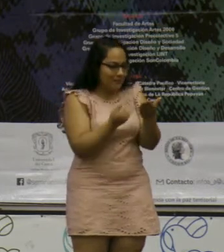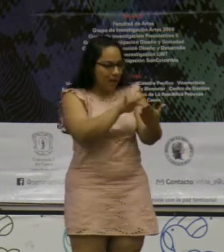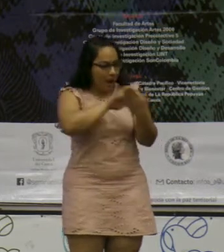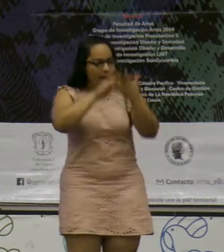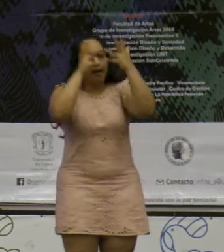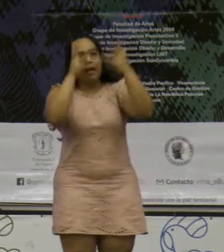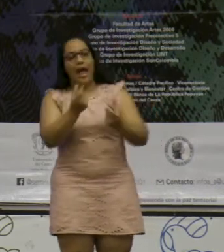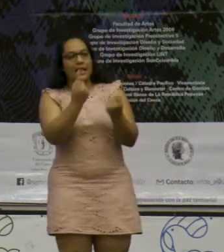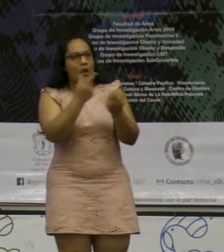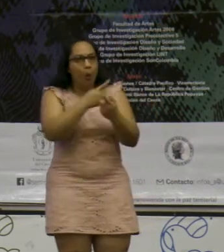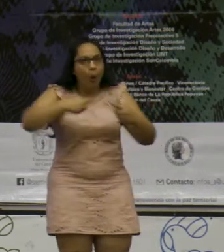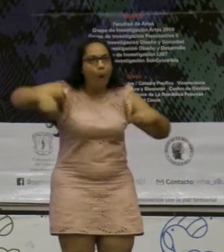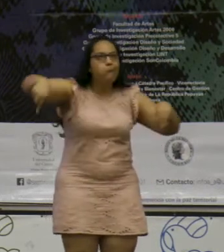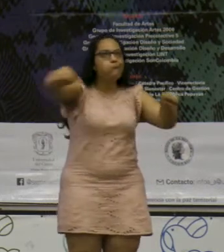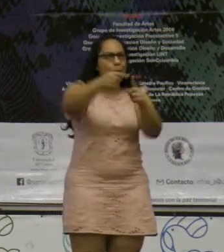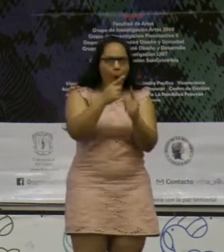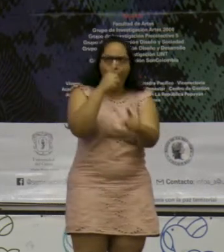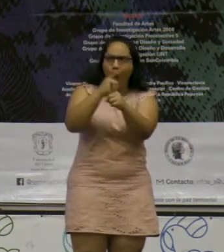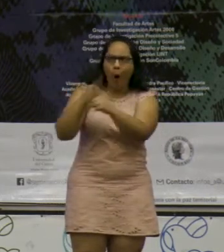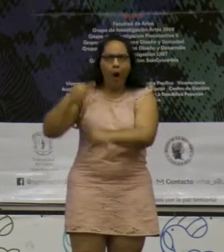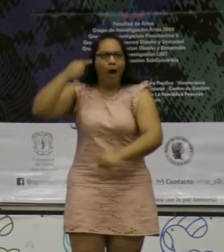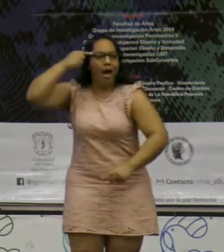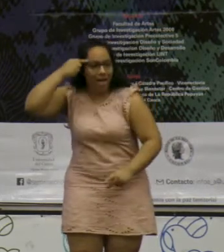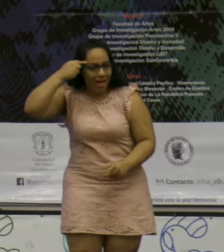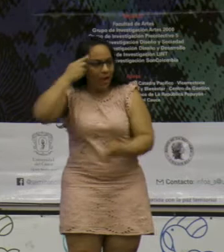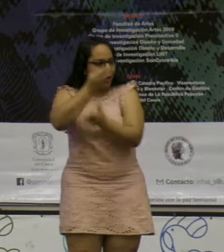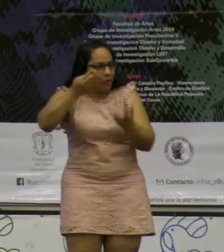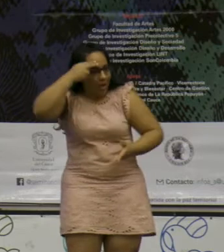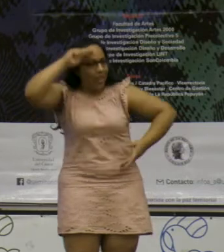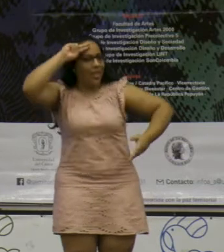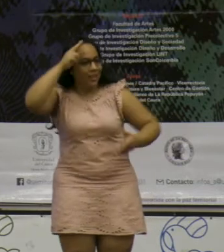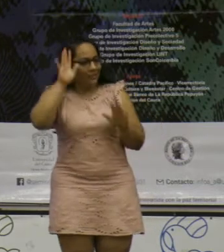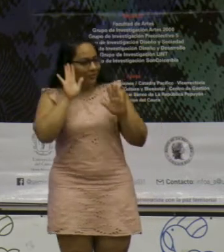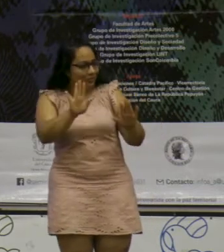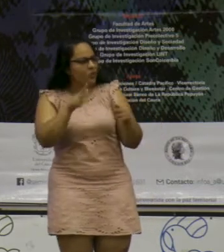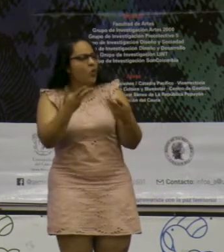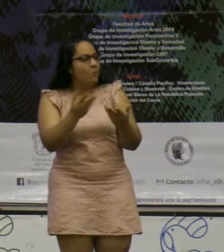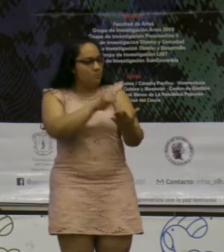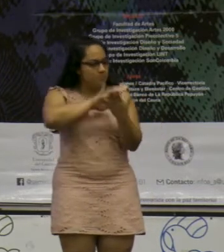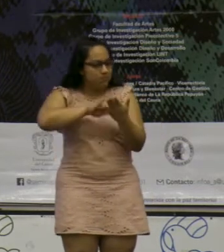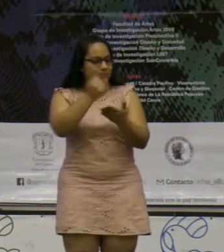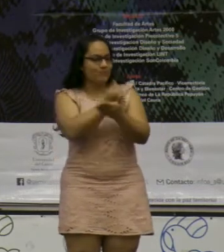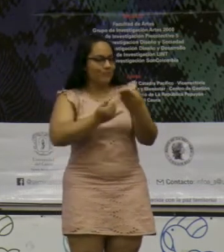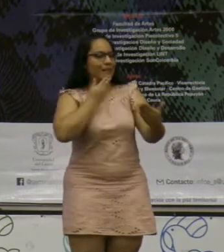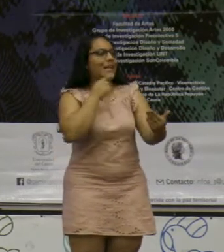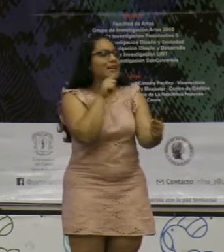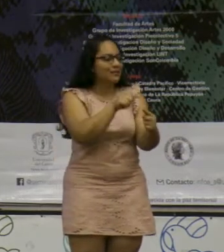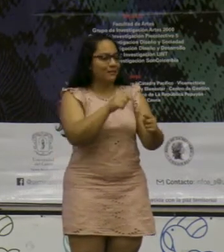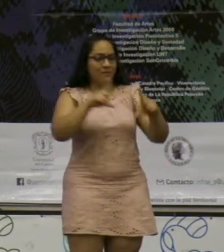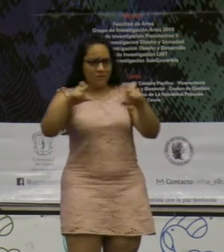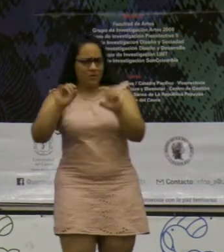las cosas que creemos reales. Muchas de las cosas que suponemos son, las aprendimos más a través de ilustraciones que de